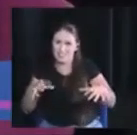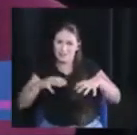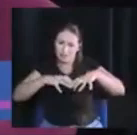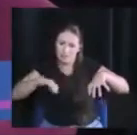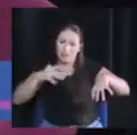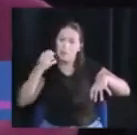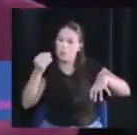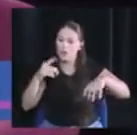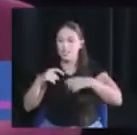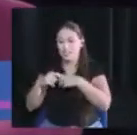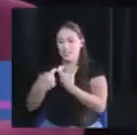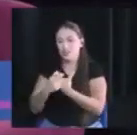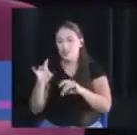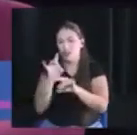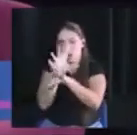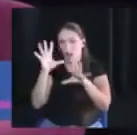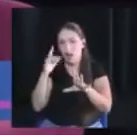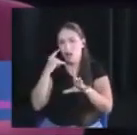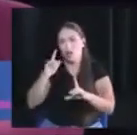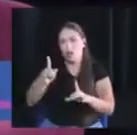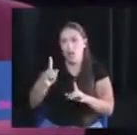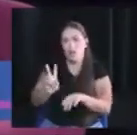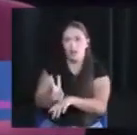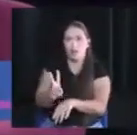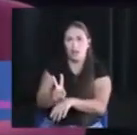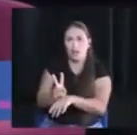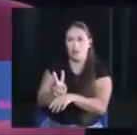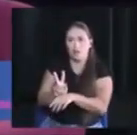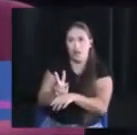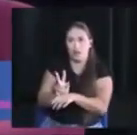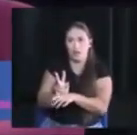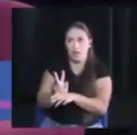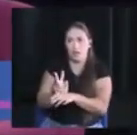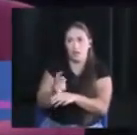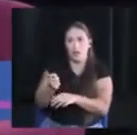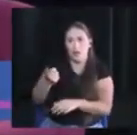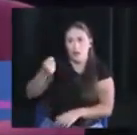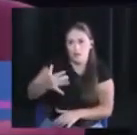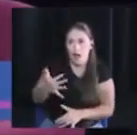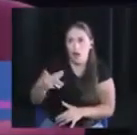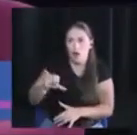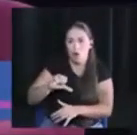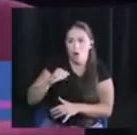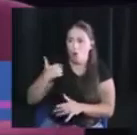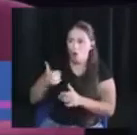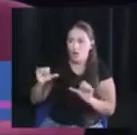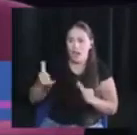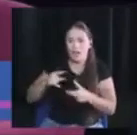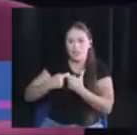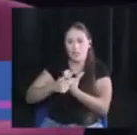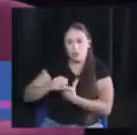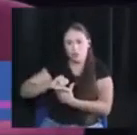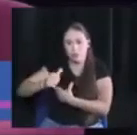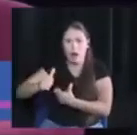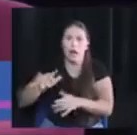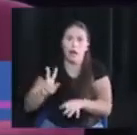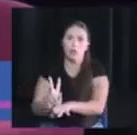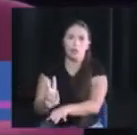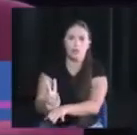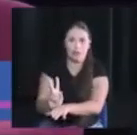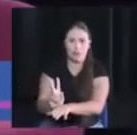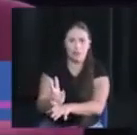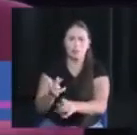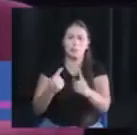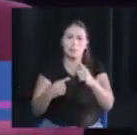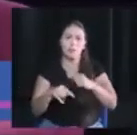el movimiento sindical claramente tiene que defender un conjunto de valores, de logros, etc. ¿Qué hace